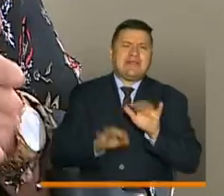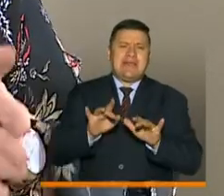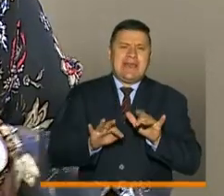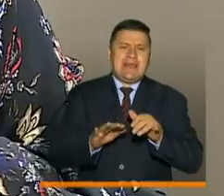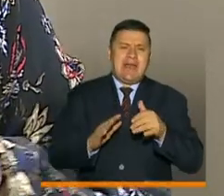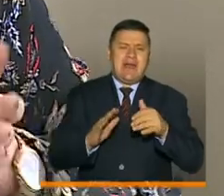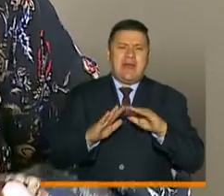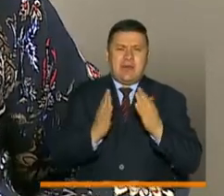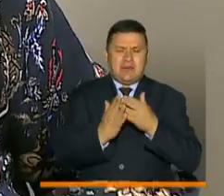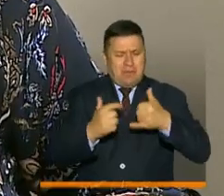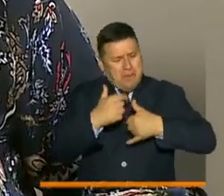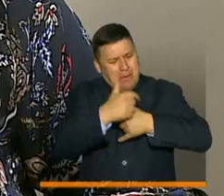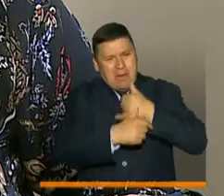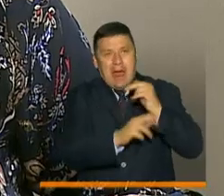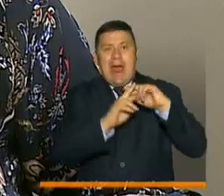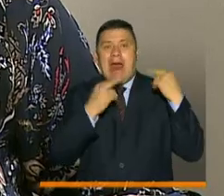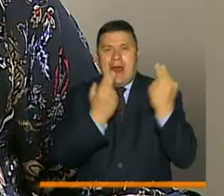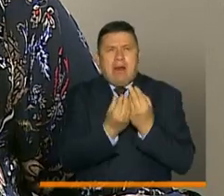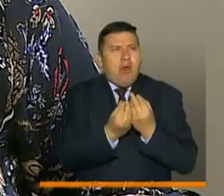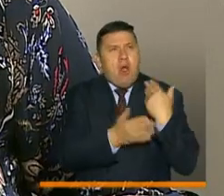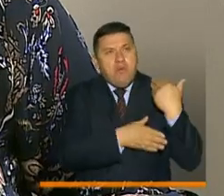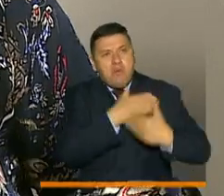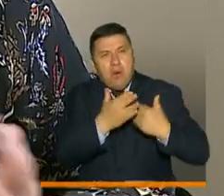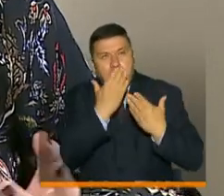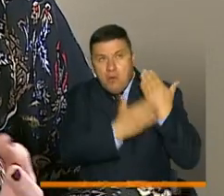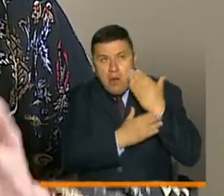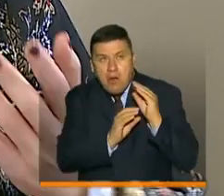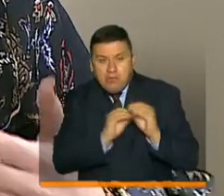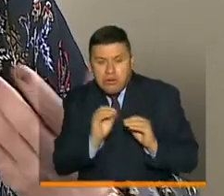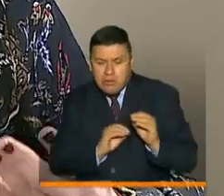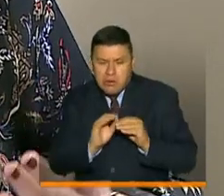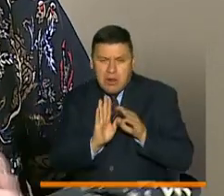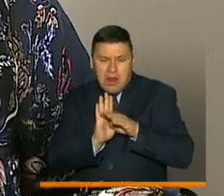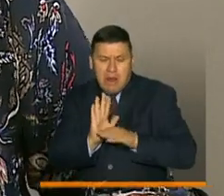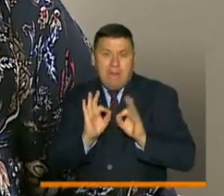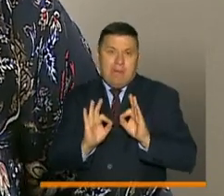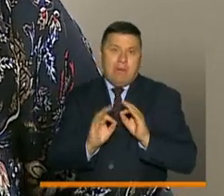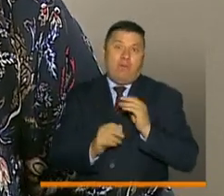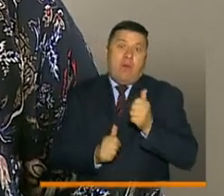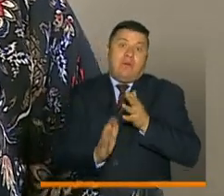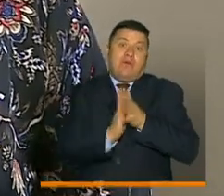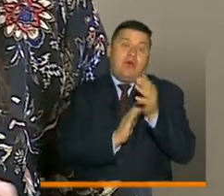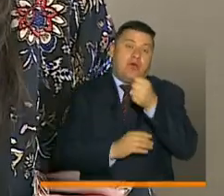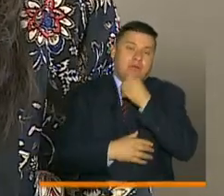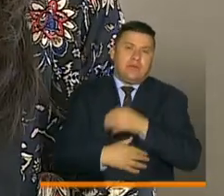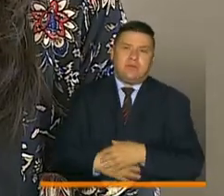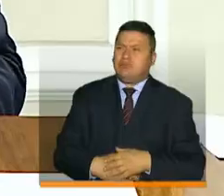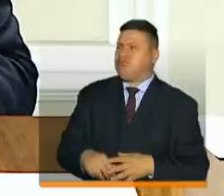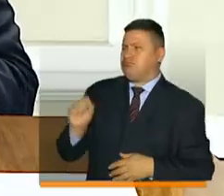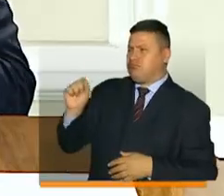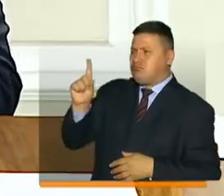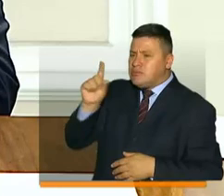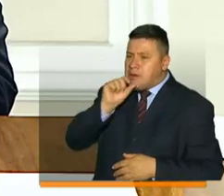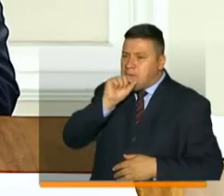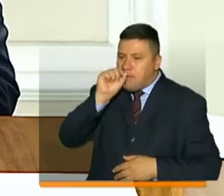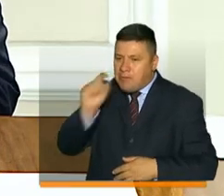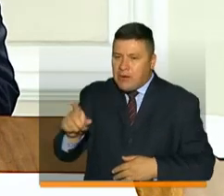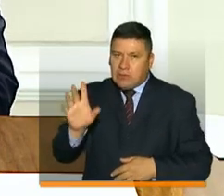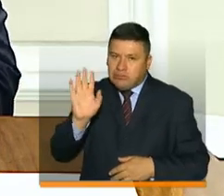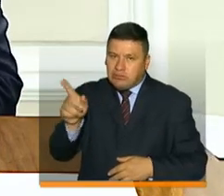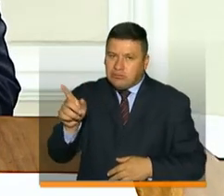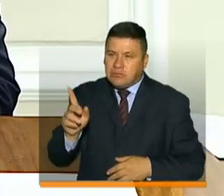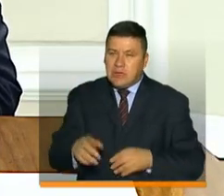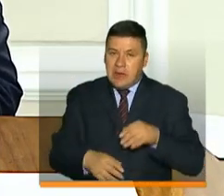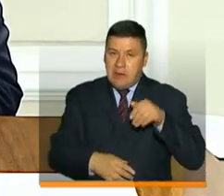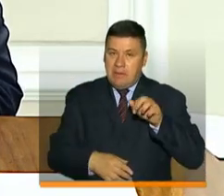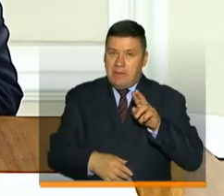país, justamente para ir viendo el avance de estos pilotos y para, pues, seguirle dando noticias a los colombianos. Hay una pregunta que yo creo que María